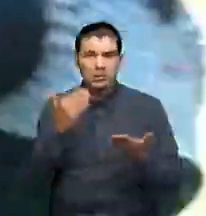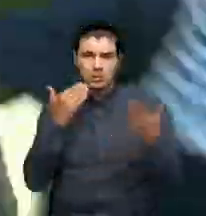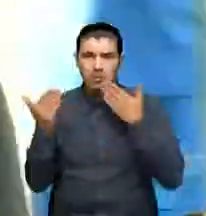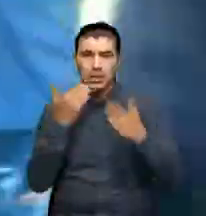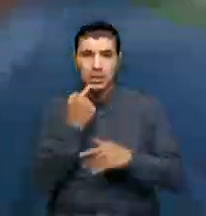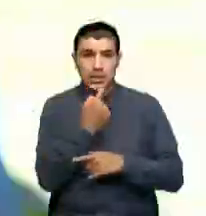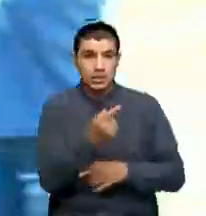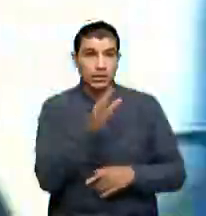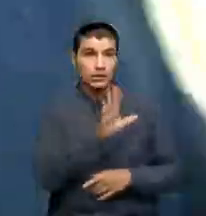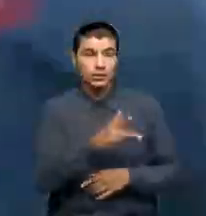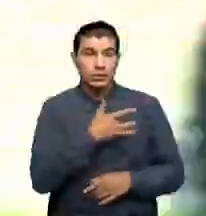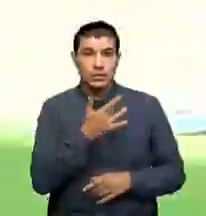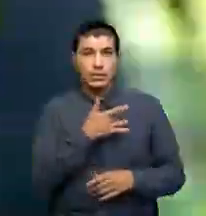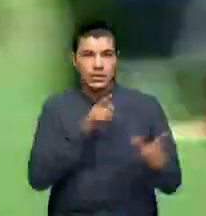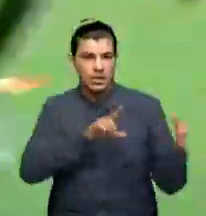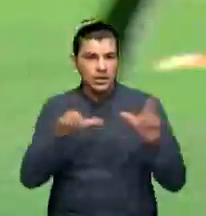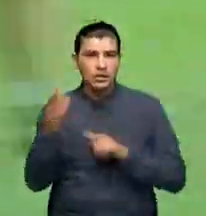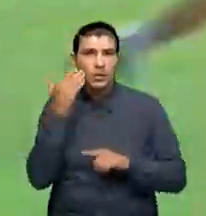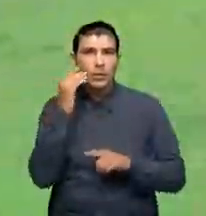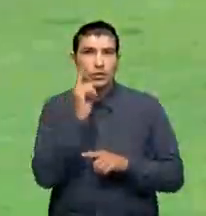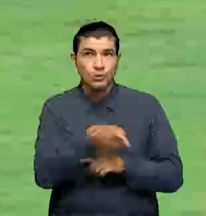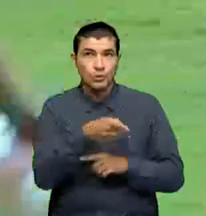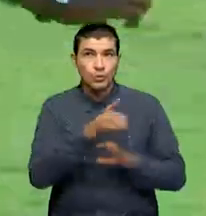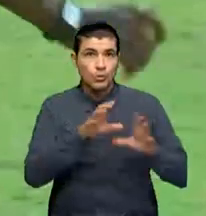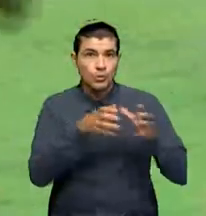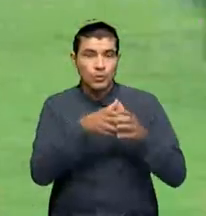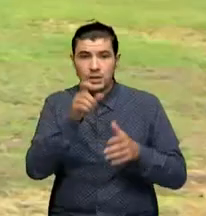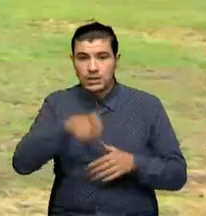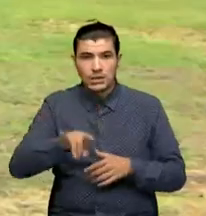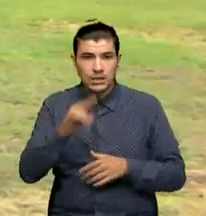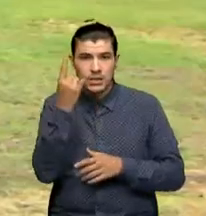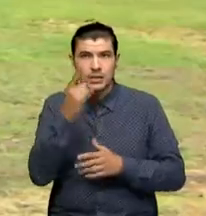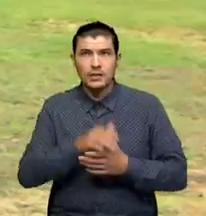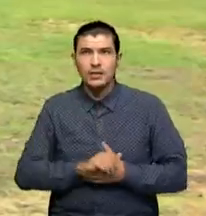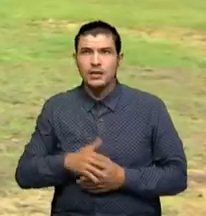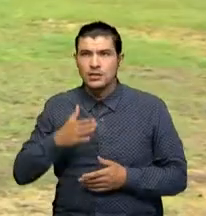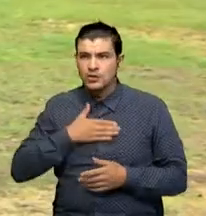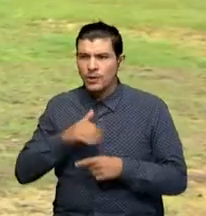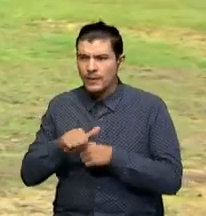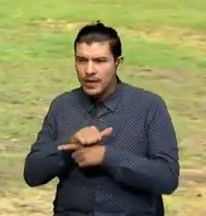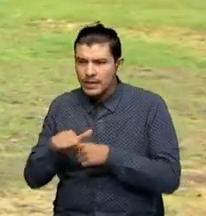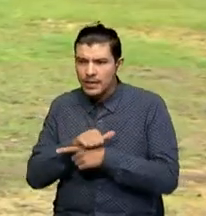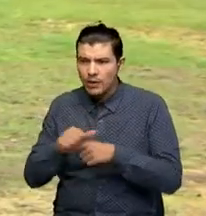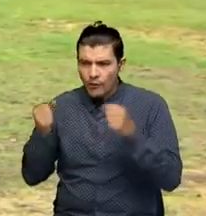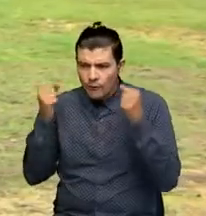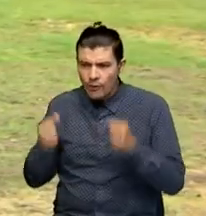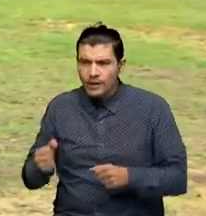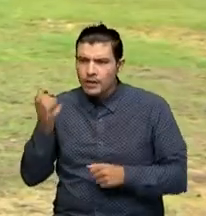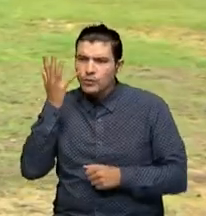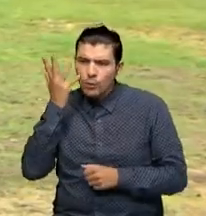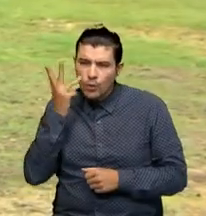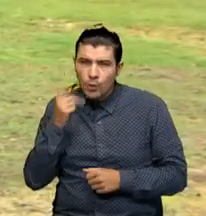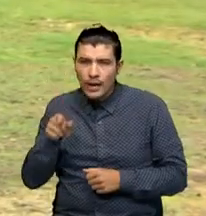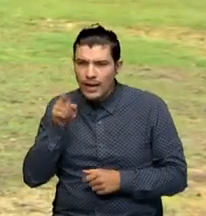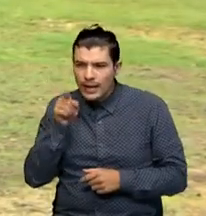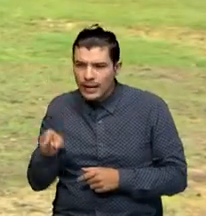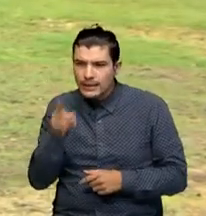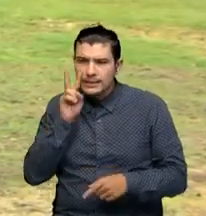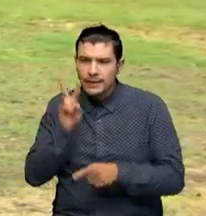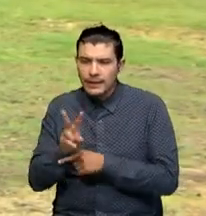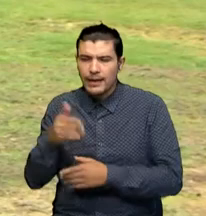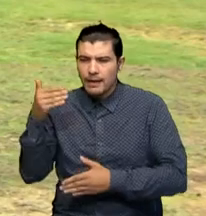aseguró sentirse preparado cuando el cuerpo técnico lo requiera entrenándome muy fuerte día a día ahí se ha visto